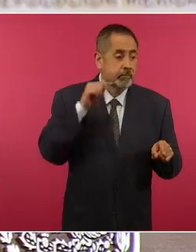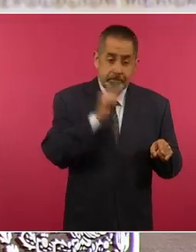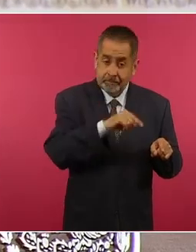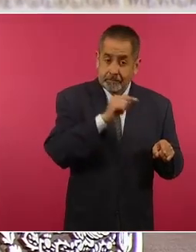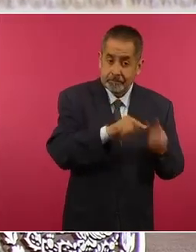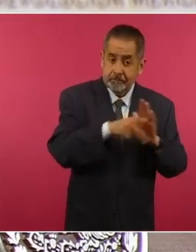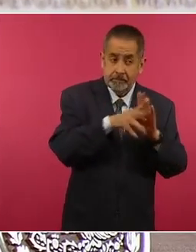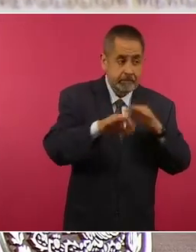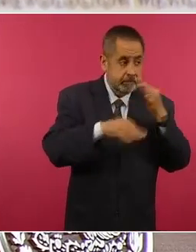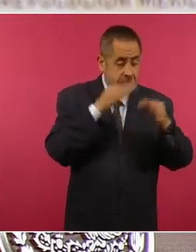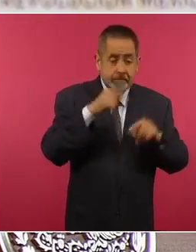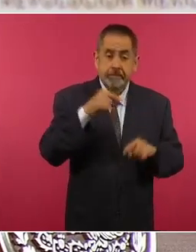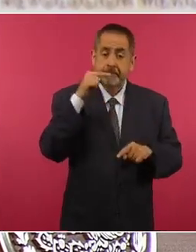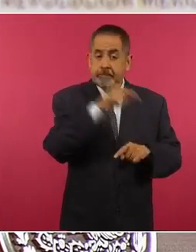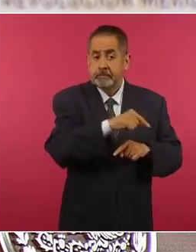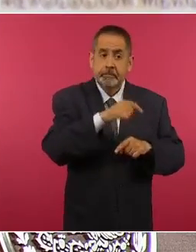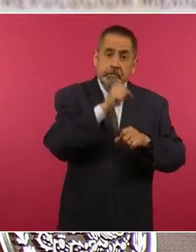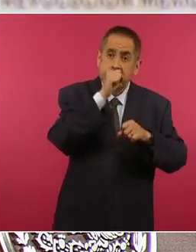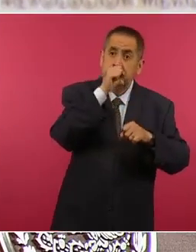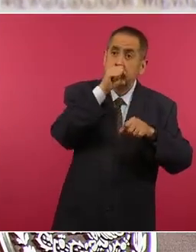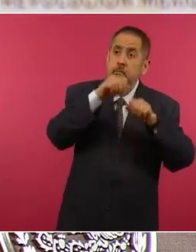difundió